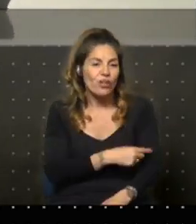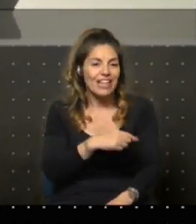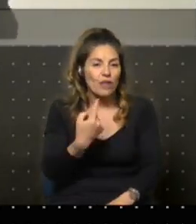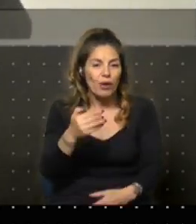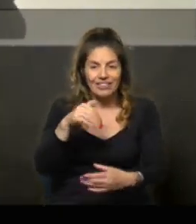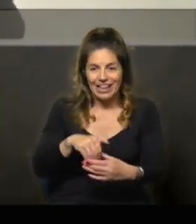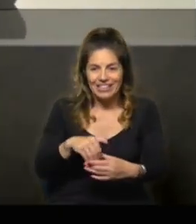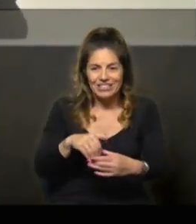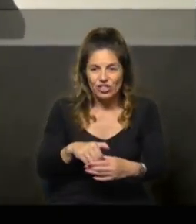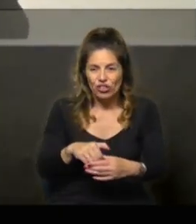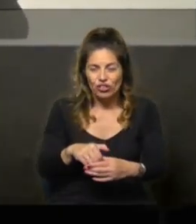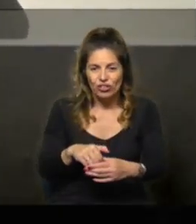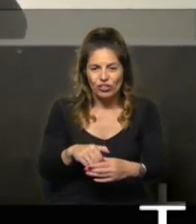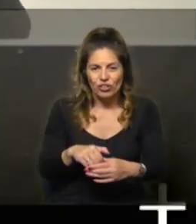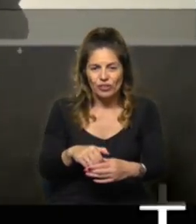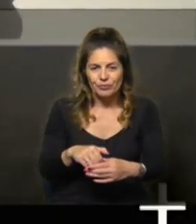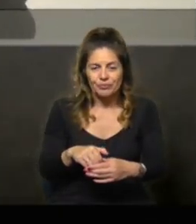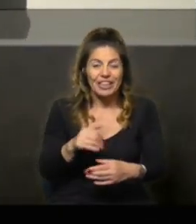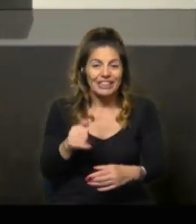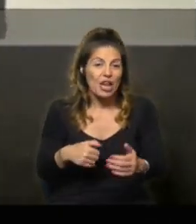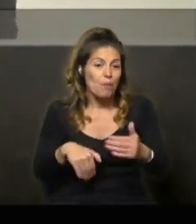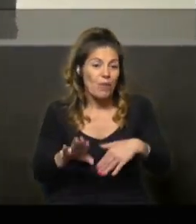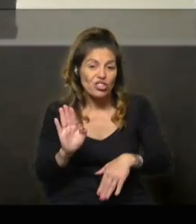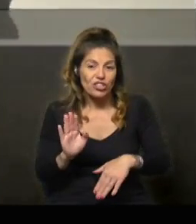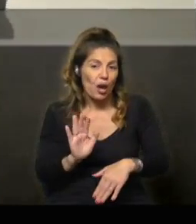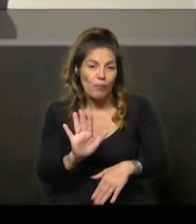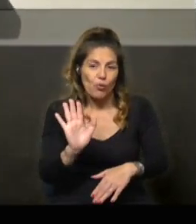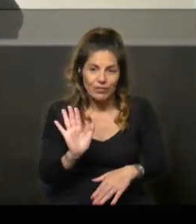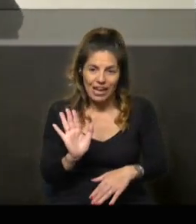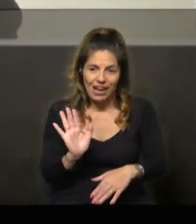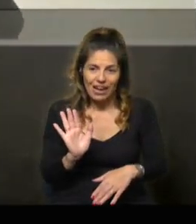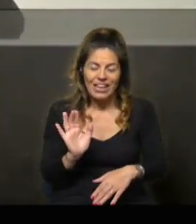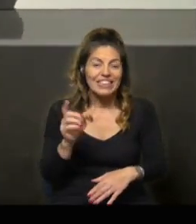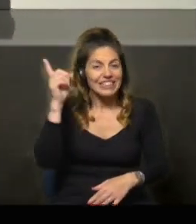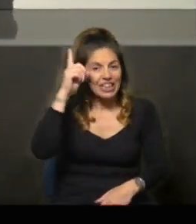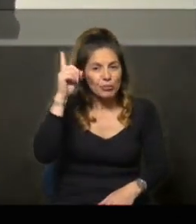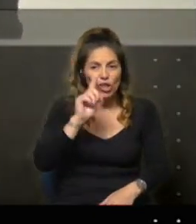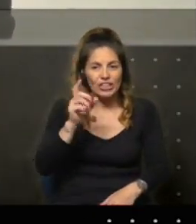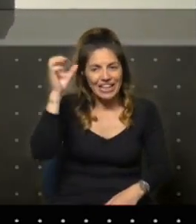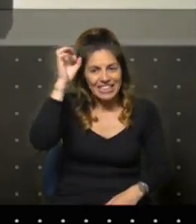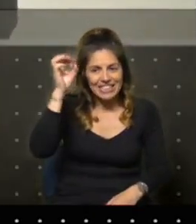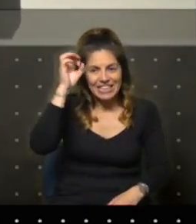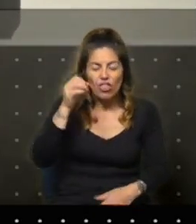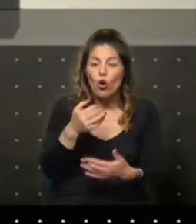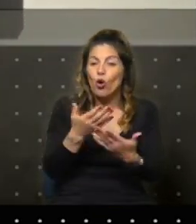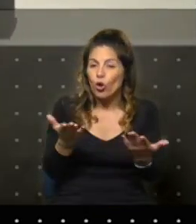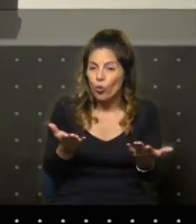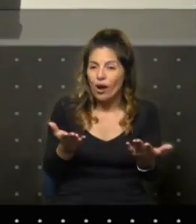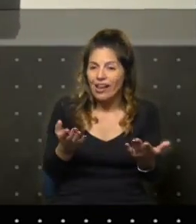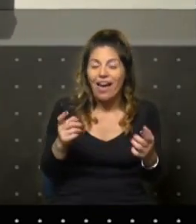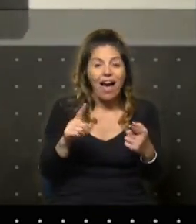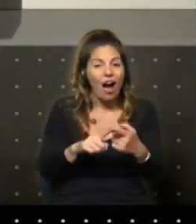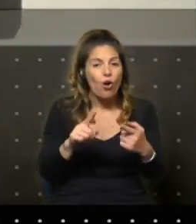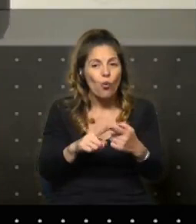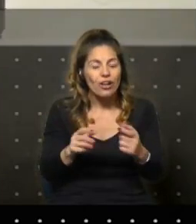elección eh digamos tiene mayoría propia ni en diputados ni en el senado con lo cual aliándose